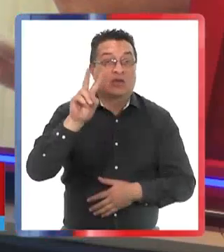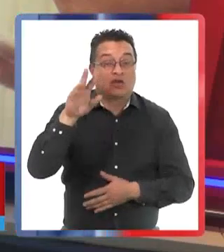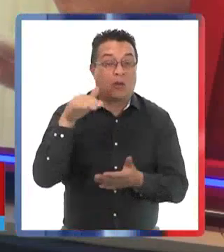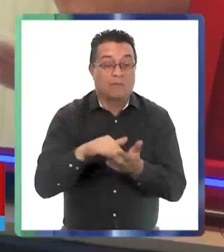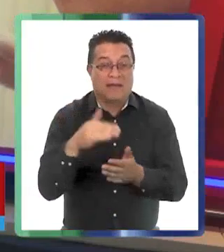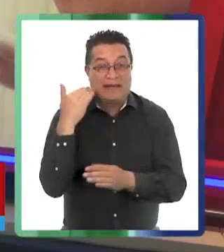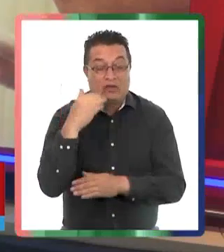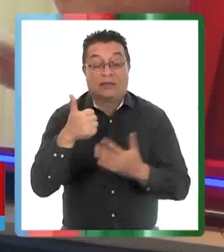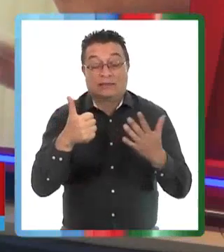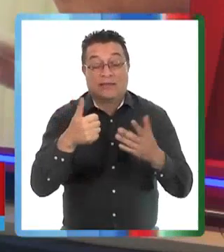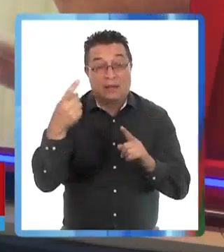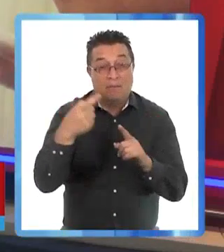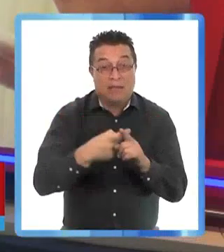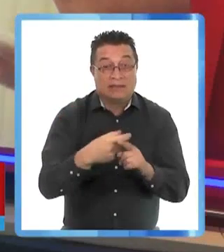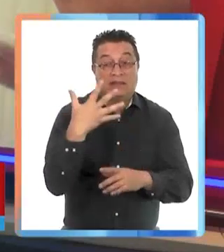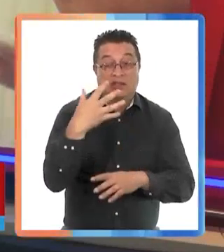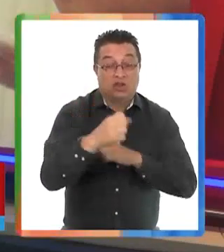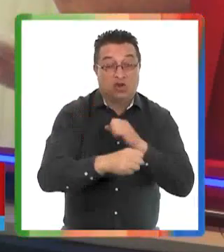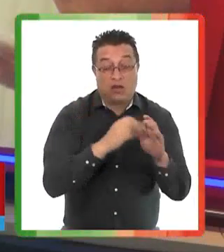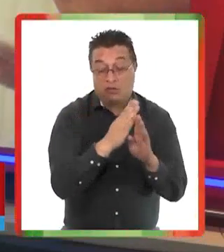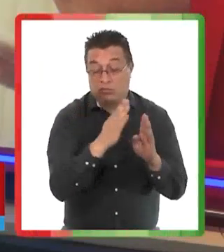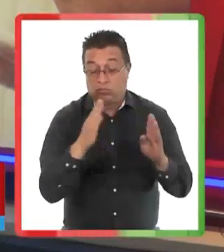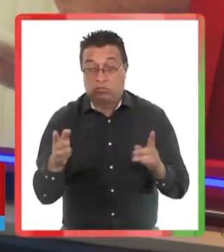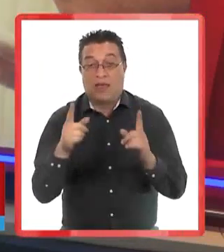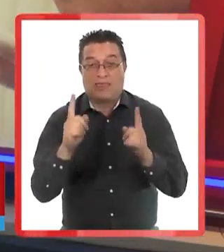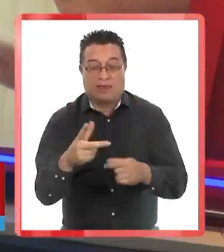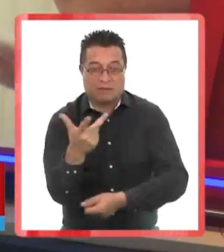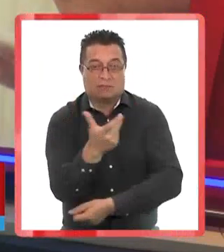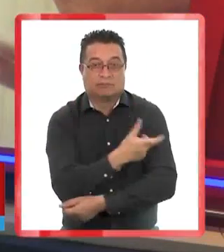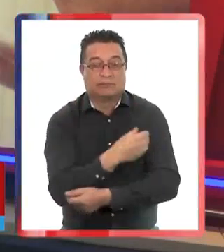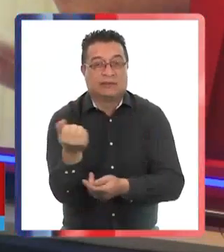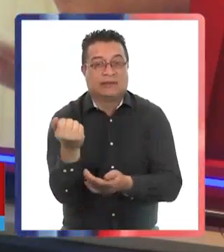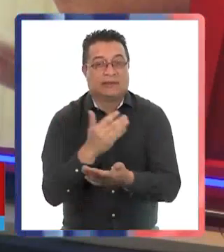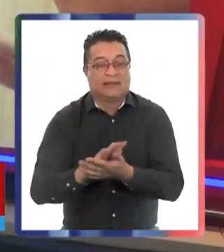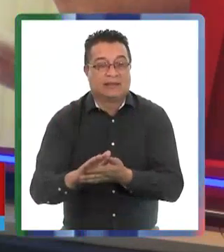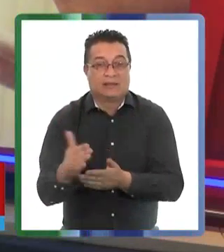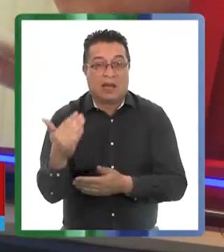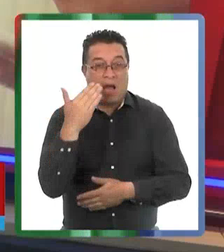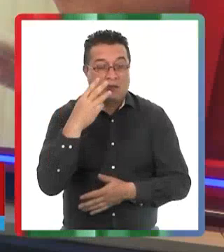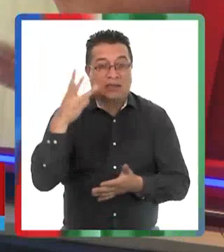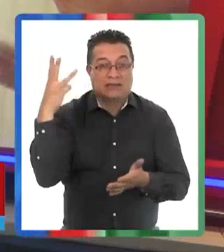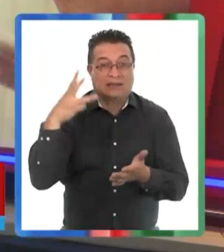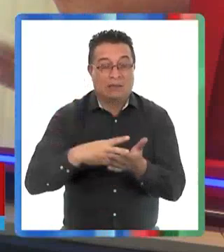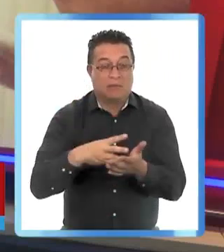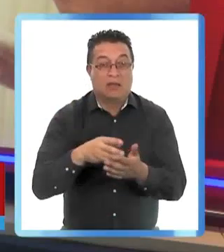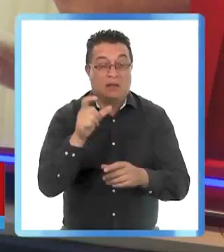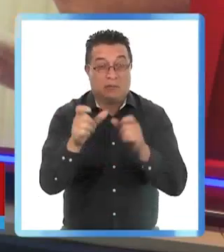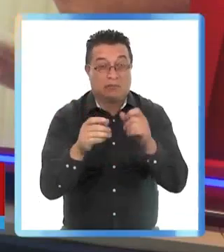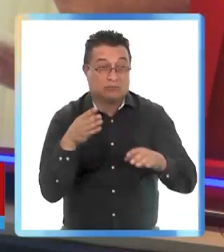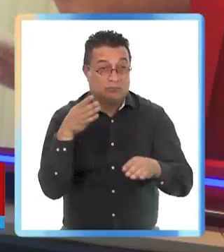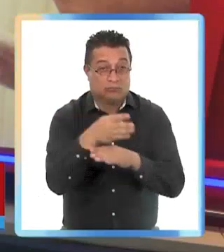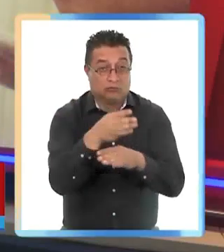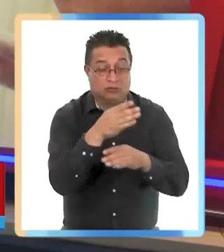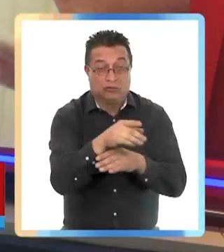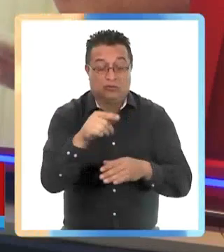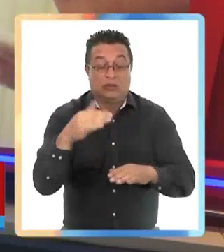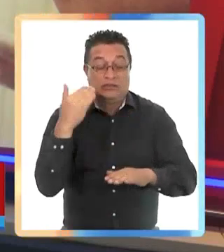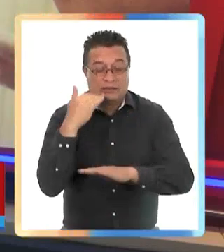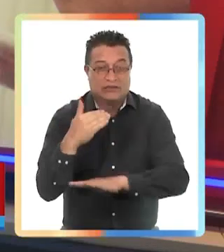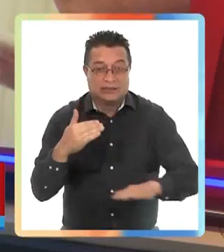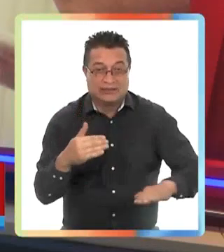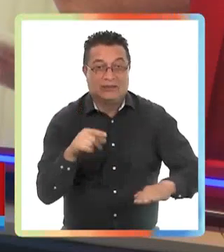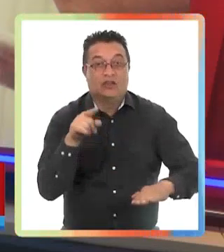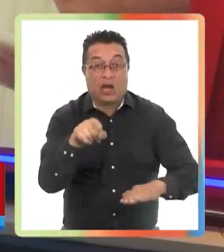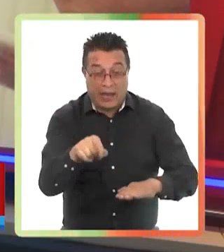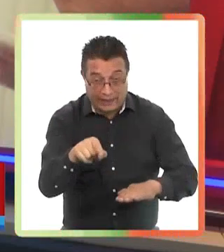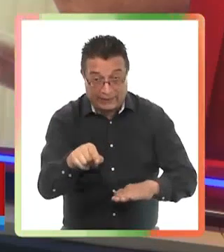en la región de Antofagasta, más de 52.000 niños entre los 6 meses y 5 años deben recibir esta vacuna gratuita. Casi 3.000 asisten